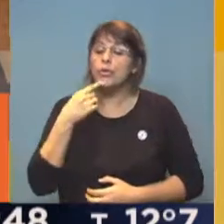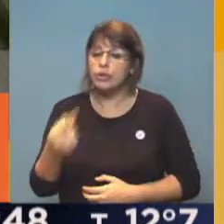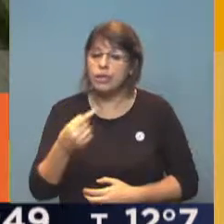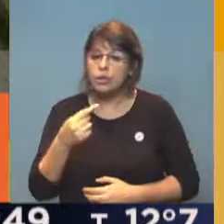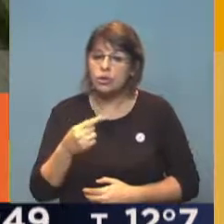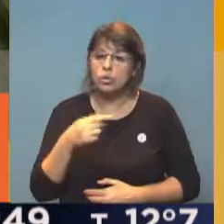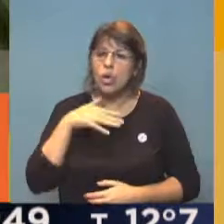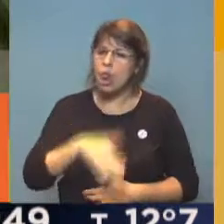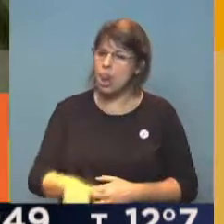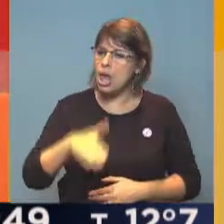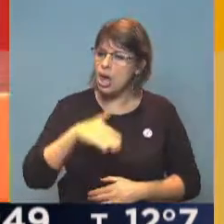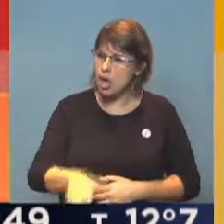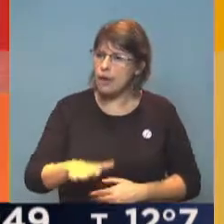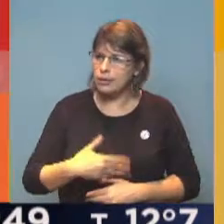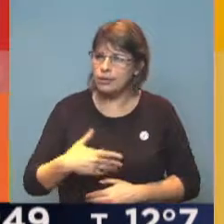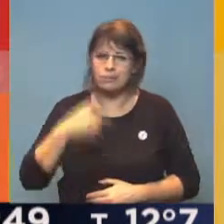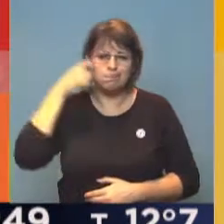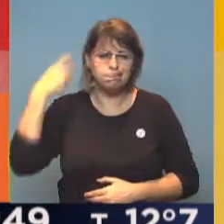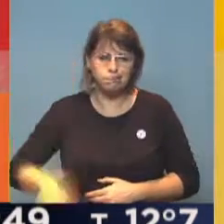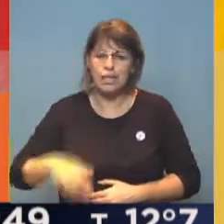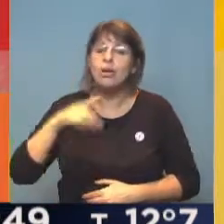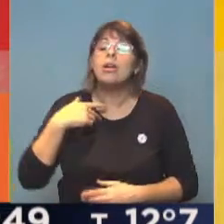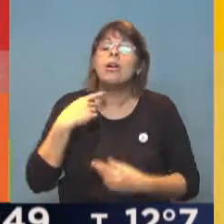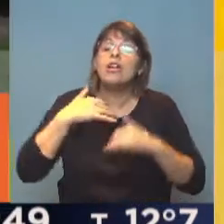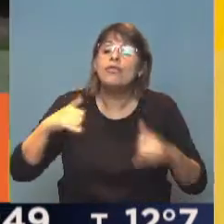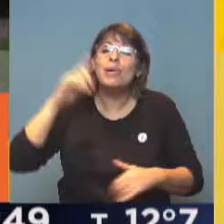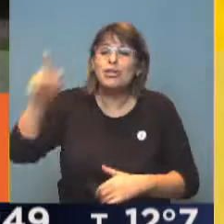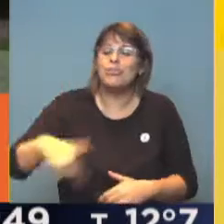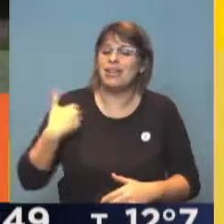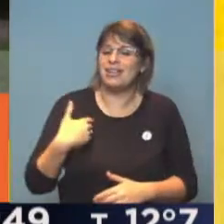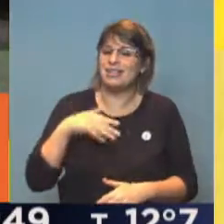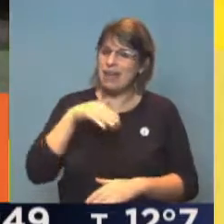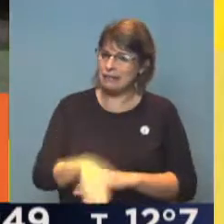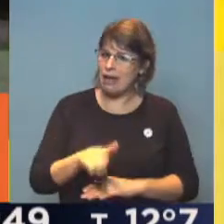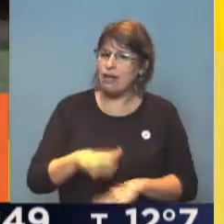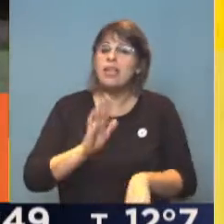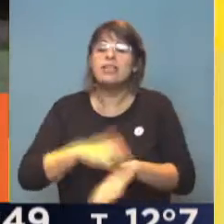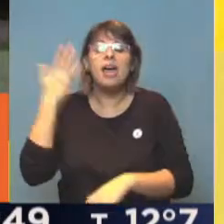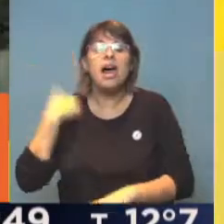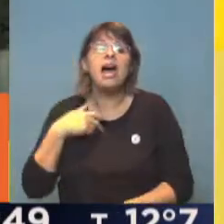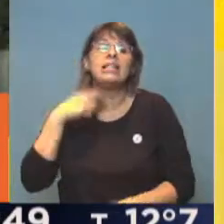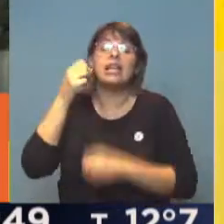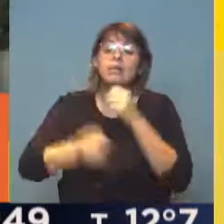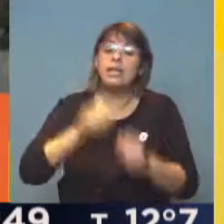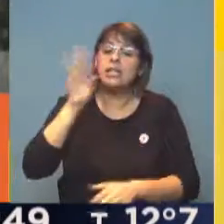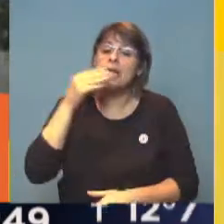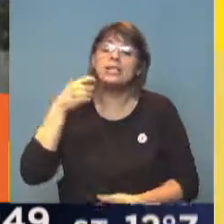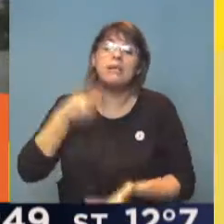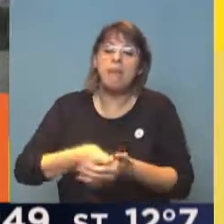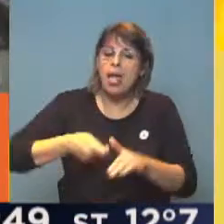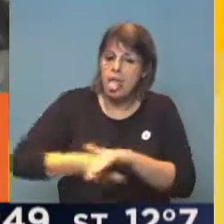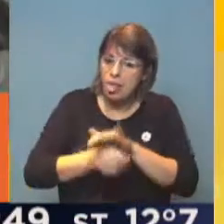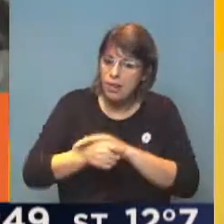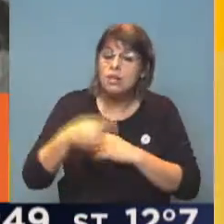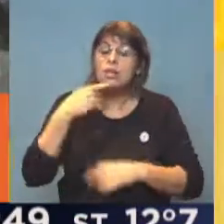está demorando de un modo vergonzoso la llegada al país de la información sobre los pagos de sobornos que la empresa brasileña admitió ante